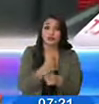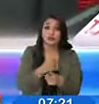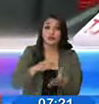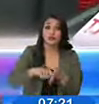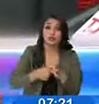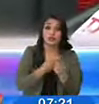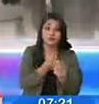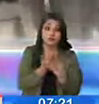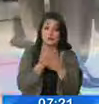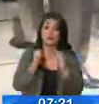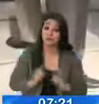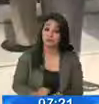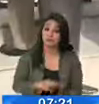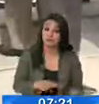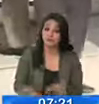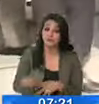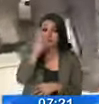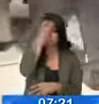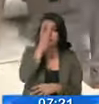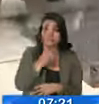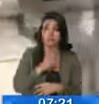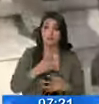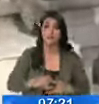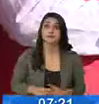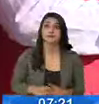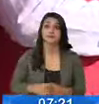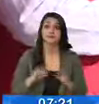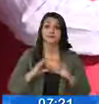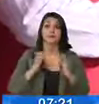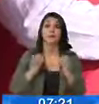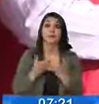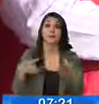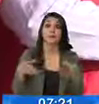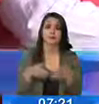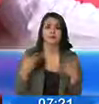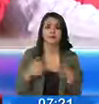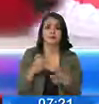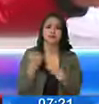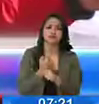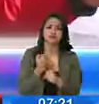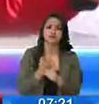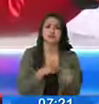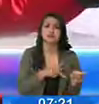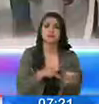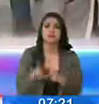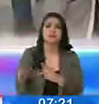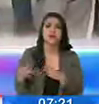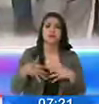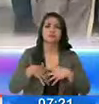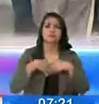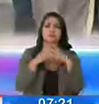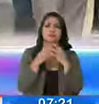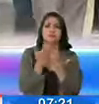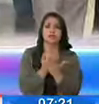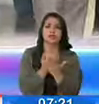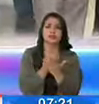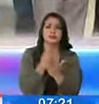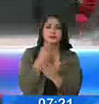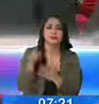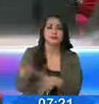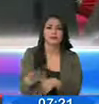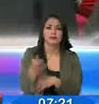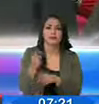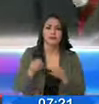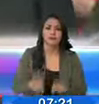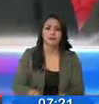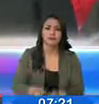para tomar acciones. Mientras todo esto sucede, el comité ya estaría trabajando en un plan de reactivación económica para el medio.